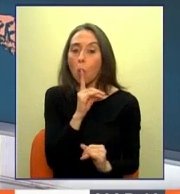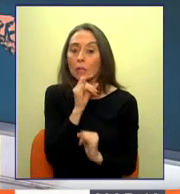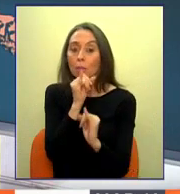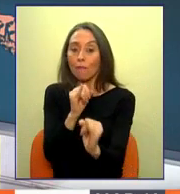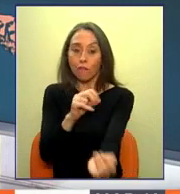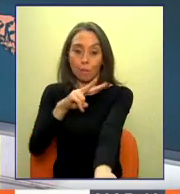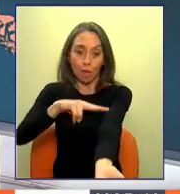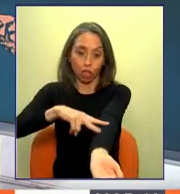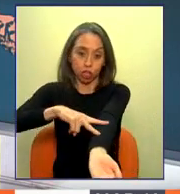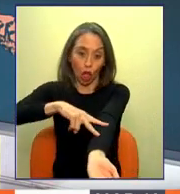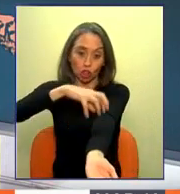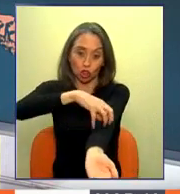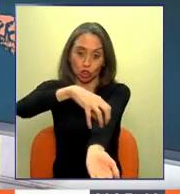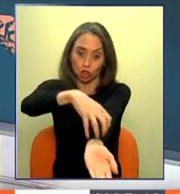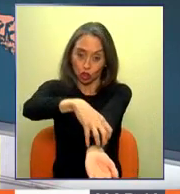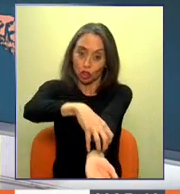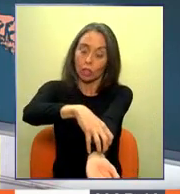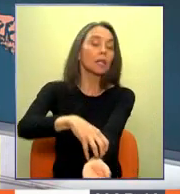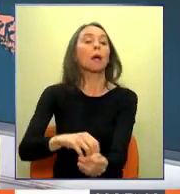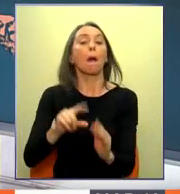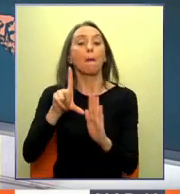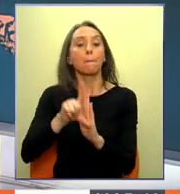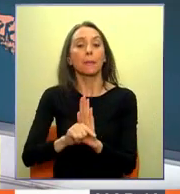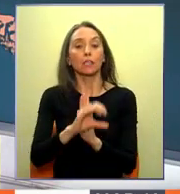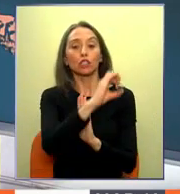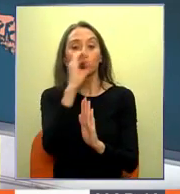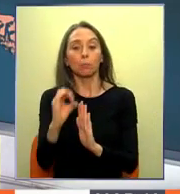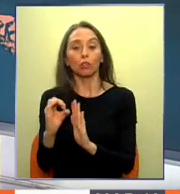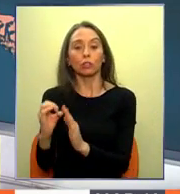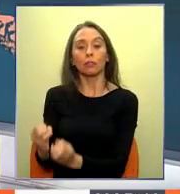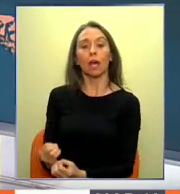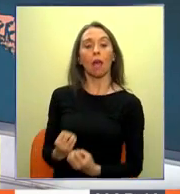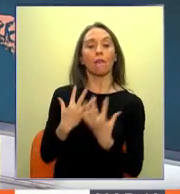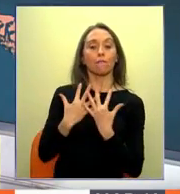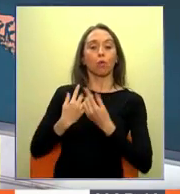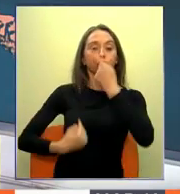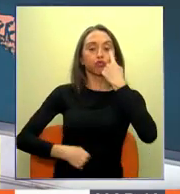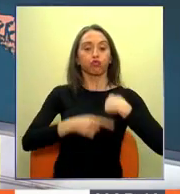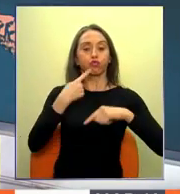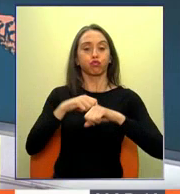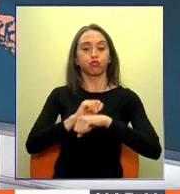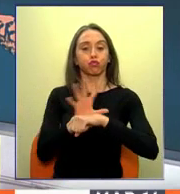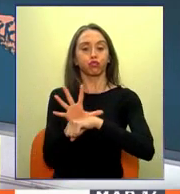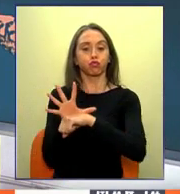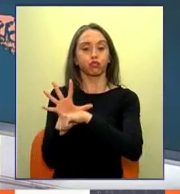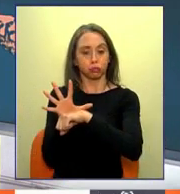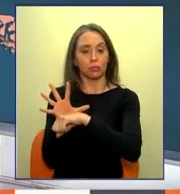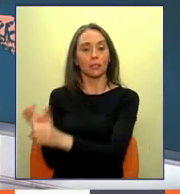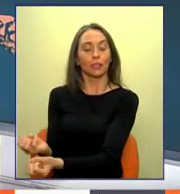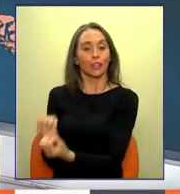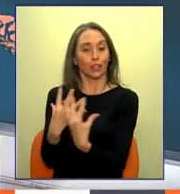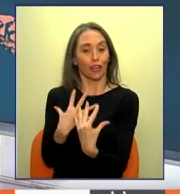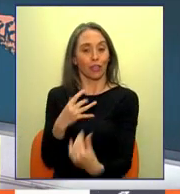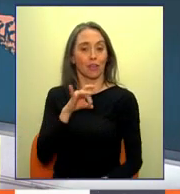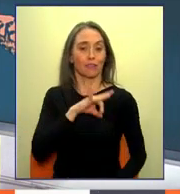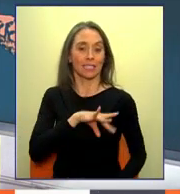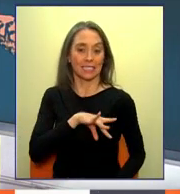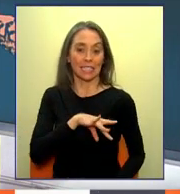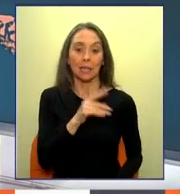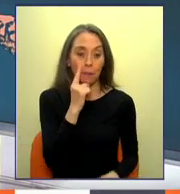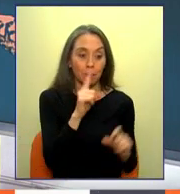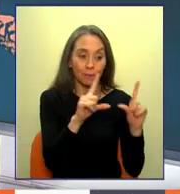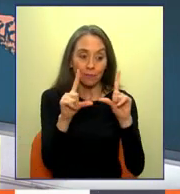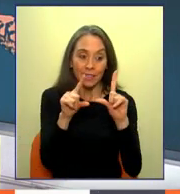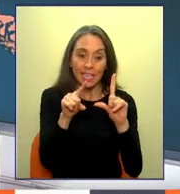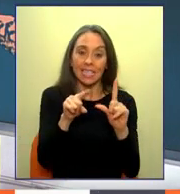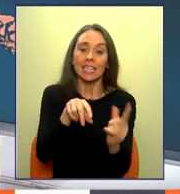dos regiones tienen las menores tasas de incidencia de casos activos de personas contagiadas por coronavirus en el país. Como se ve, en el caso